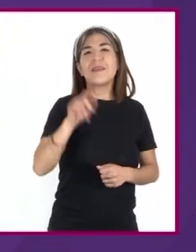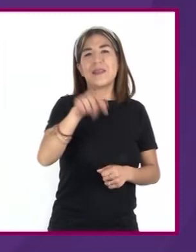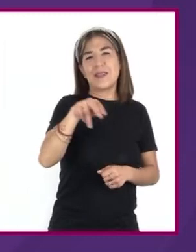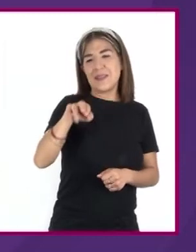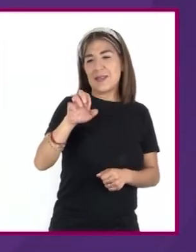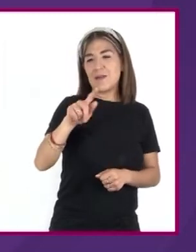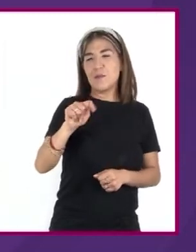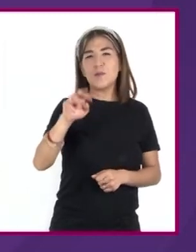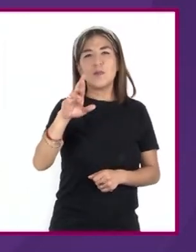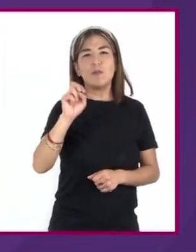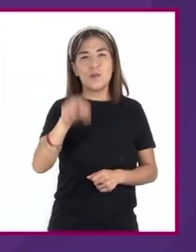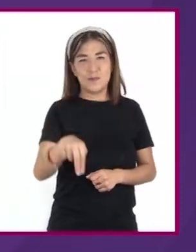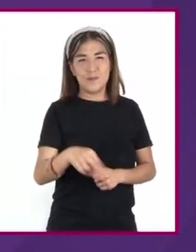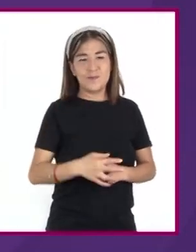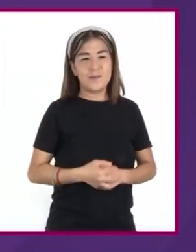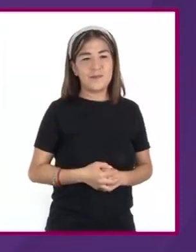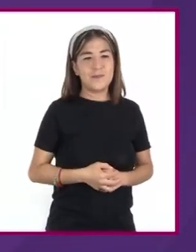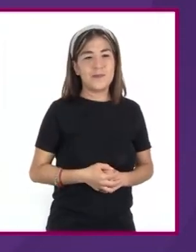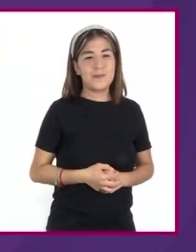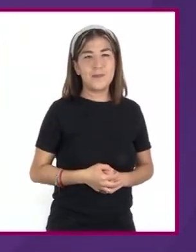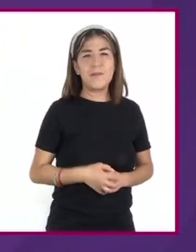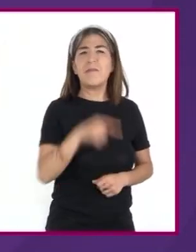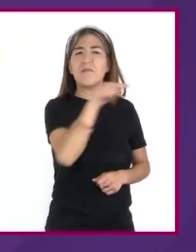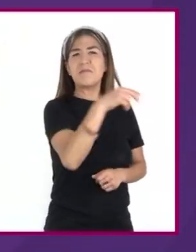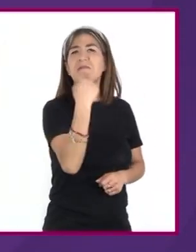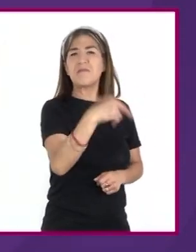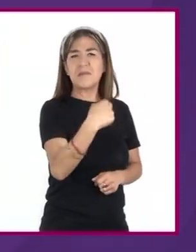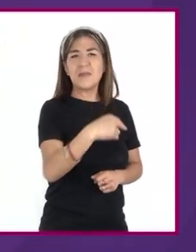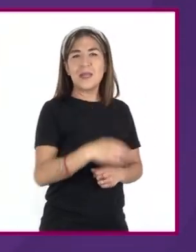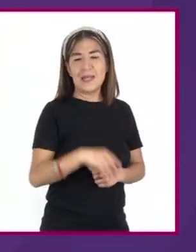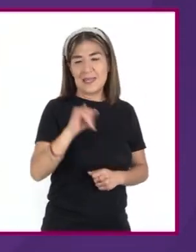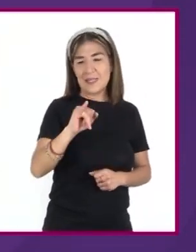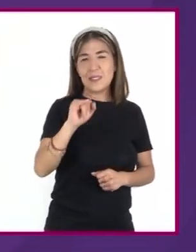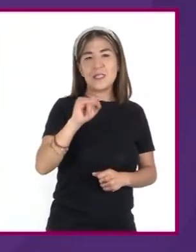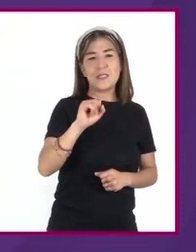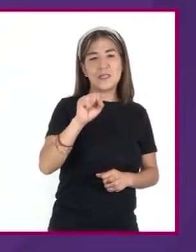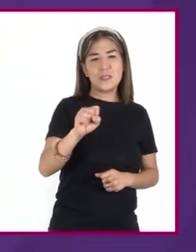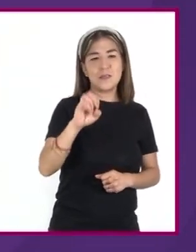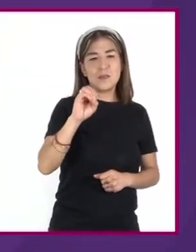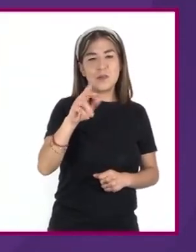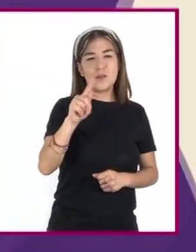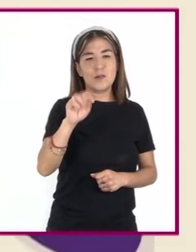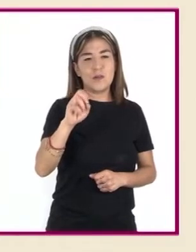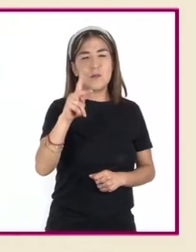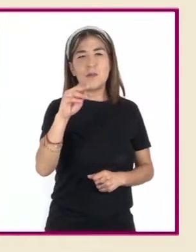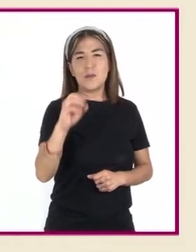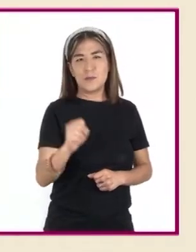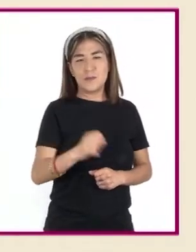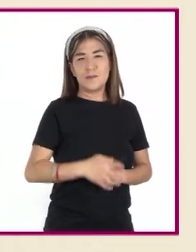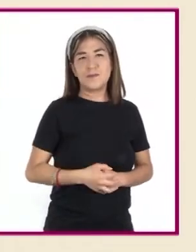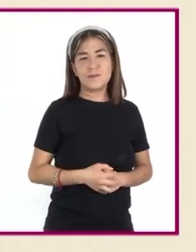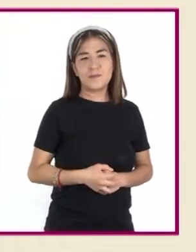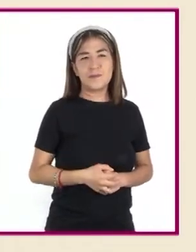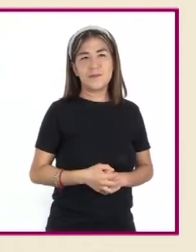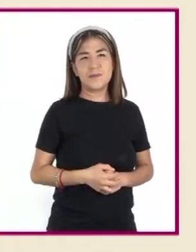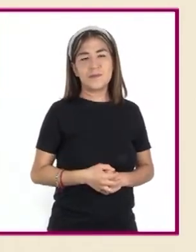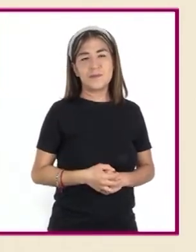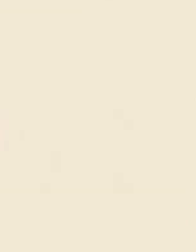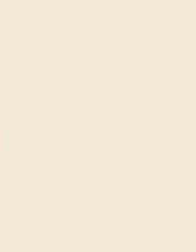neutrones. A eso se les llama isótopos.